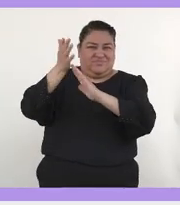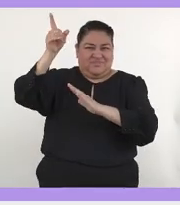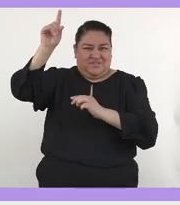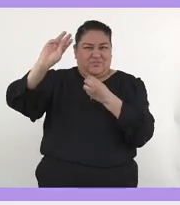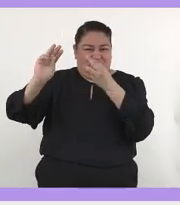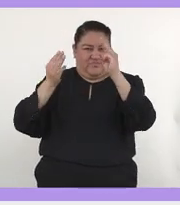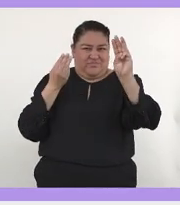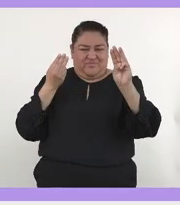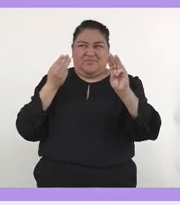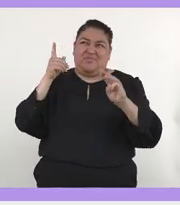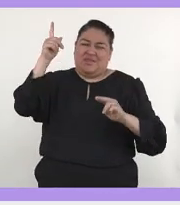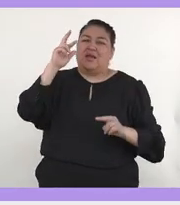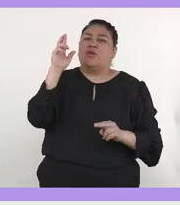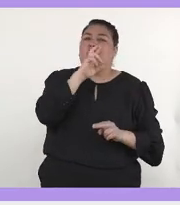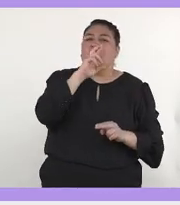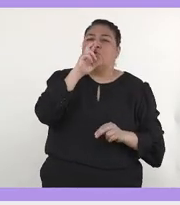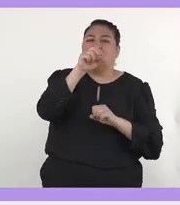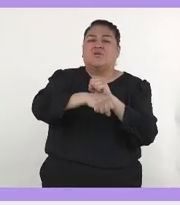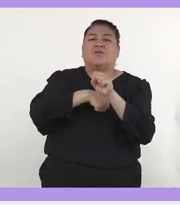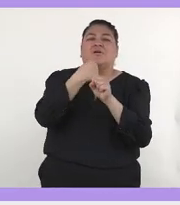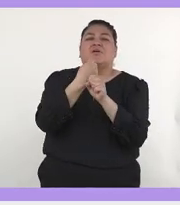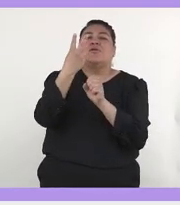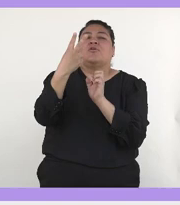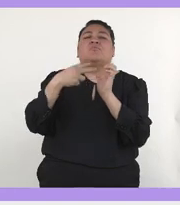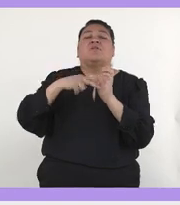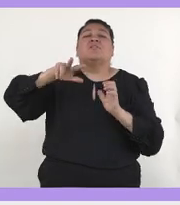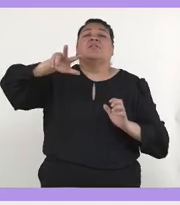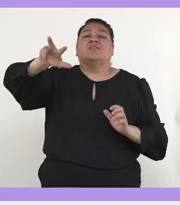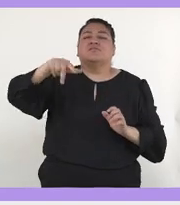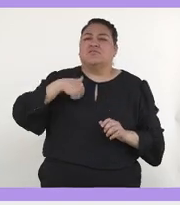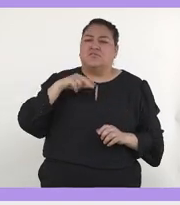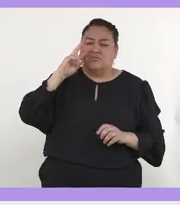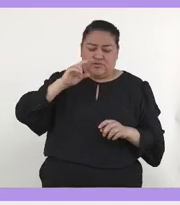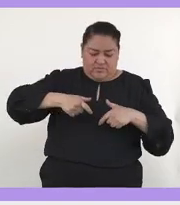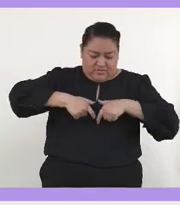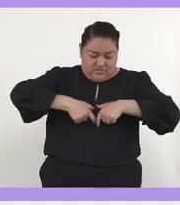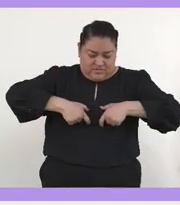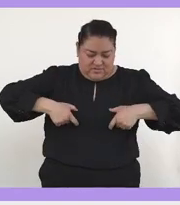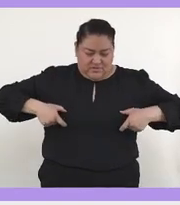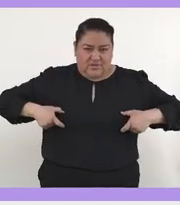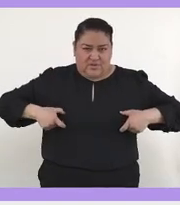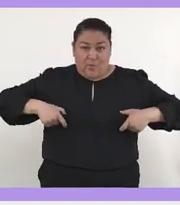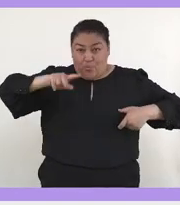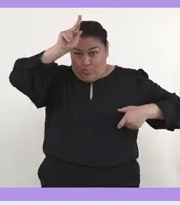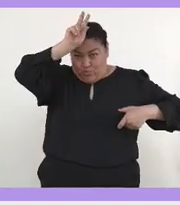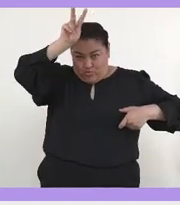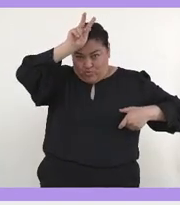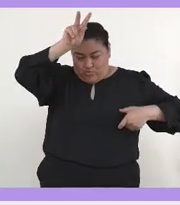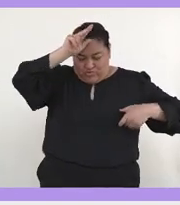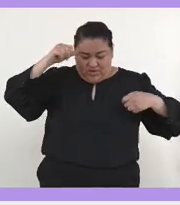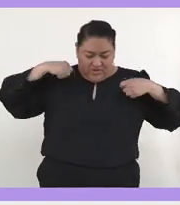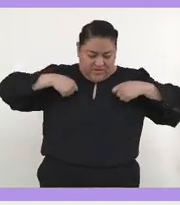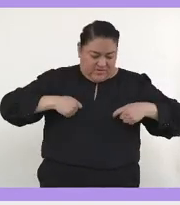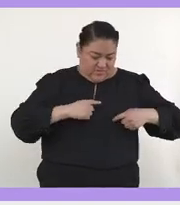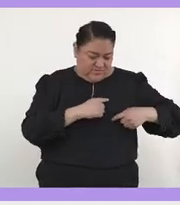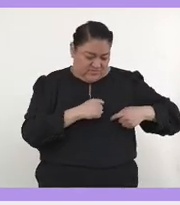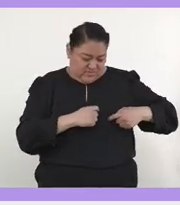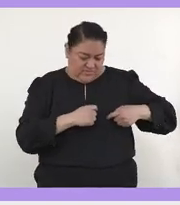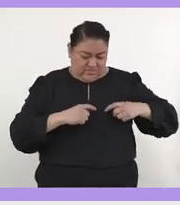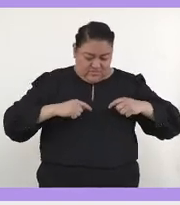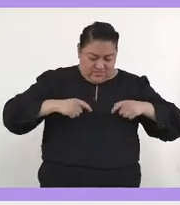de Rusia 2018 y que veo las playeras de Portugal preciosas con sus acentos